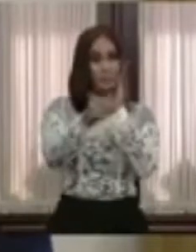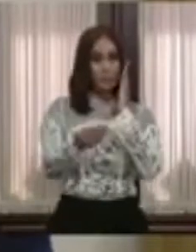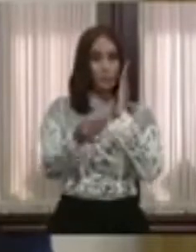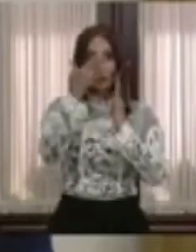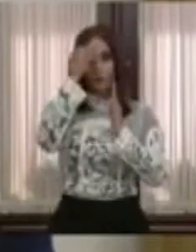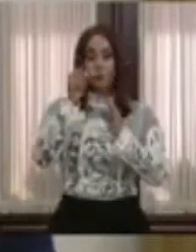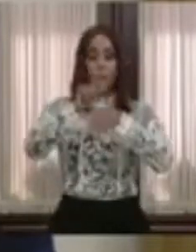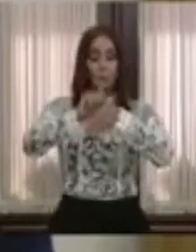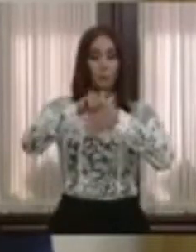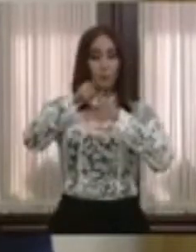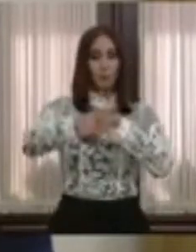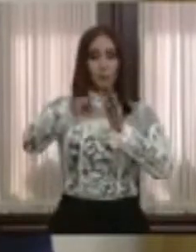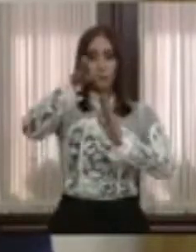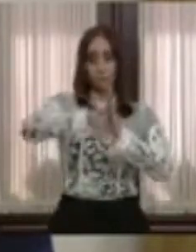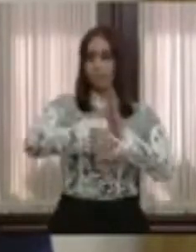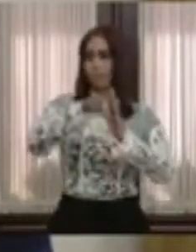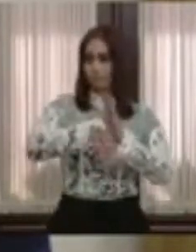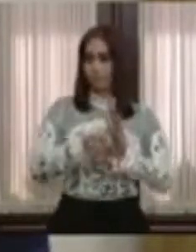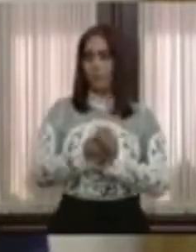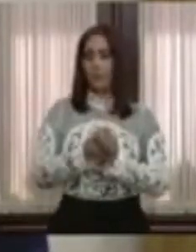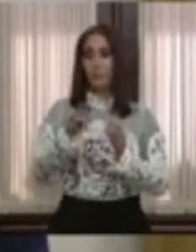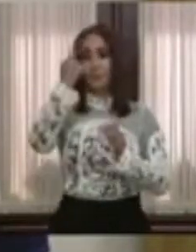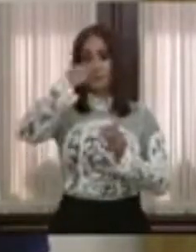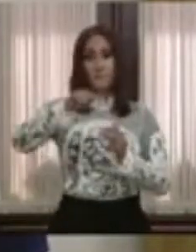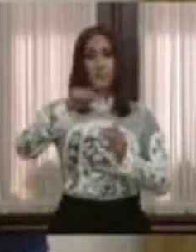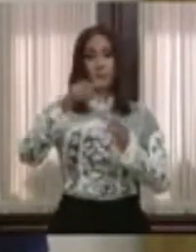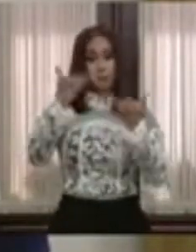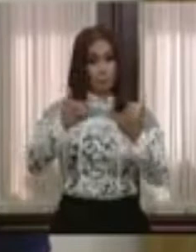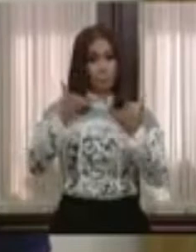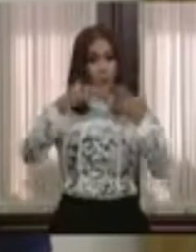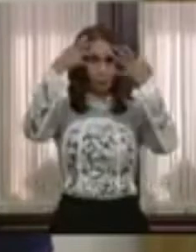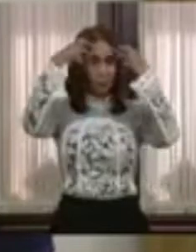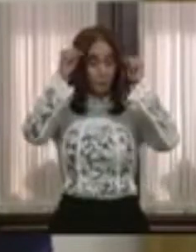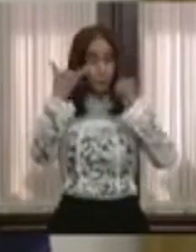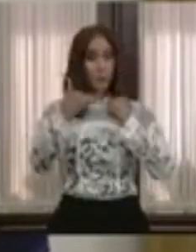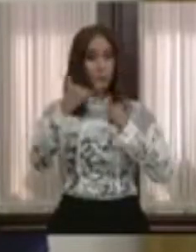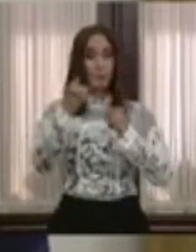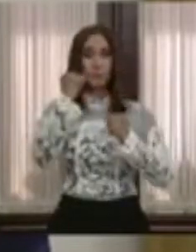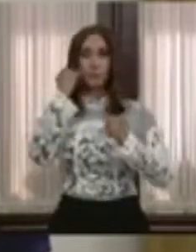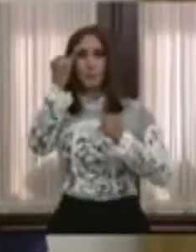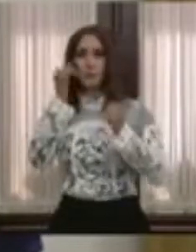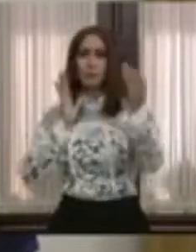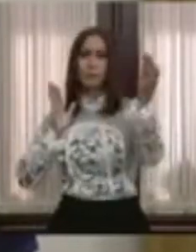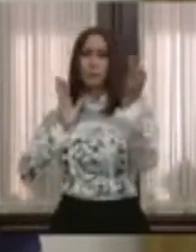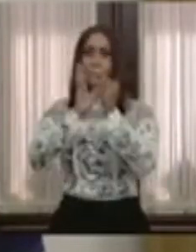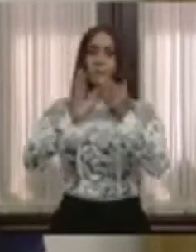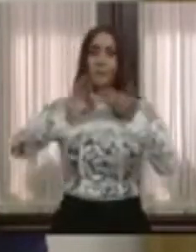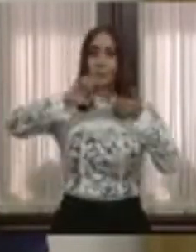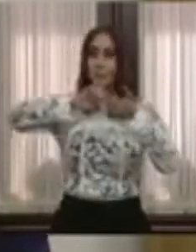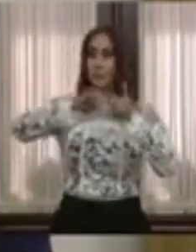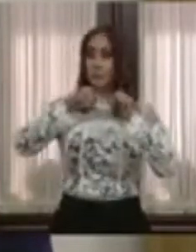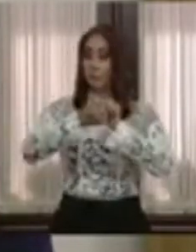presente gobierno ha tomado medidas muy claras y contundentes para hacerle frente a la situación